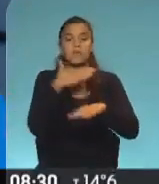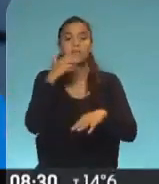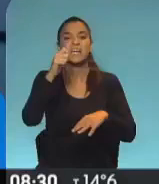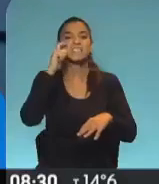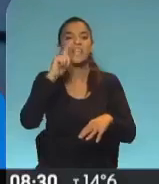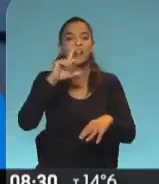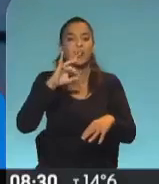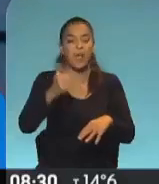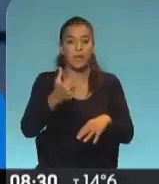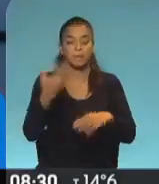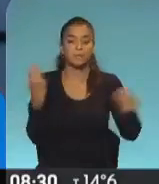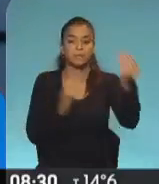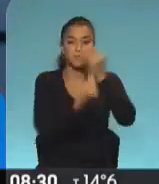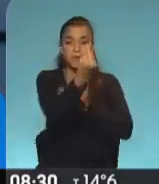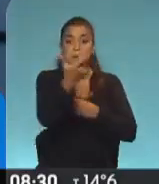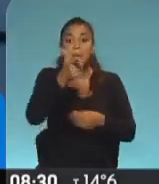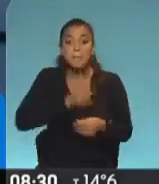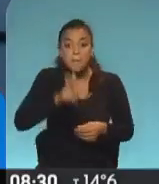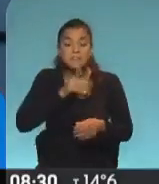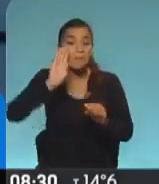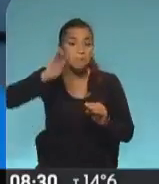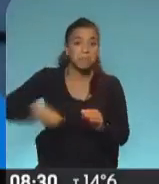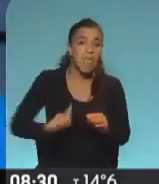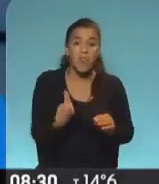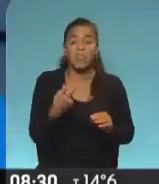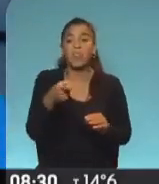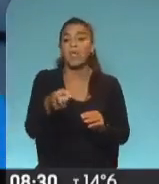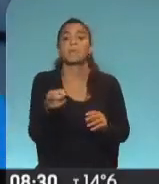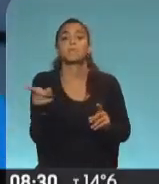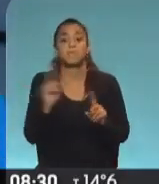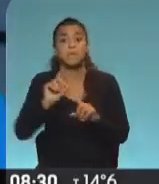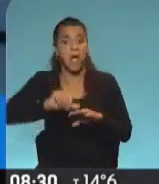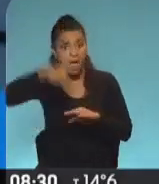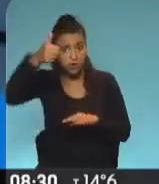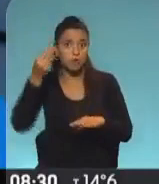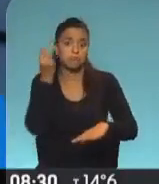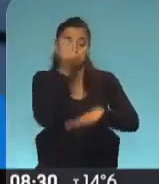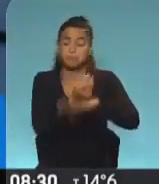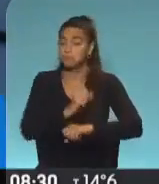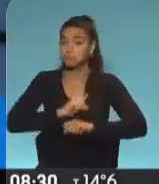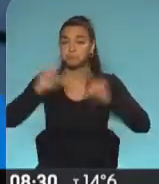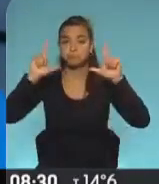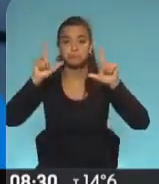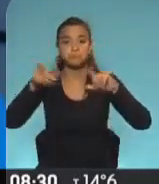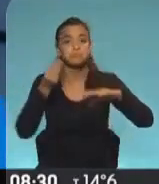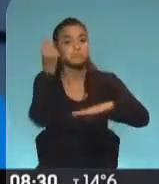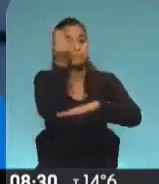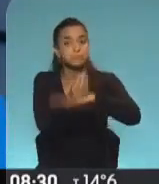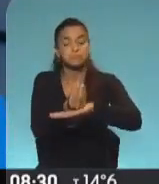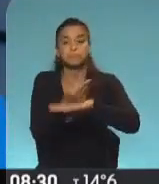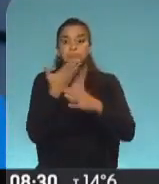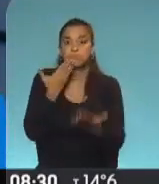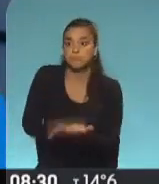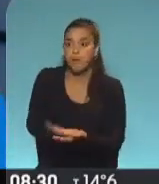su reemplazante. Parecía que iba a perder las elecciones contra el Partido Conservador. Las ganó, sorprendentemente, asombró a todos